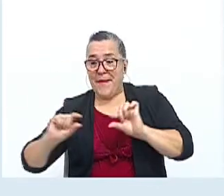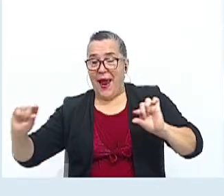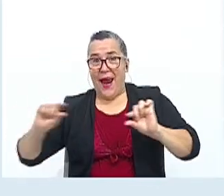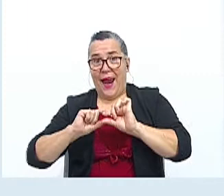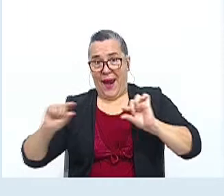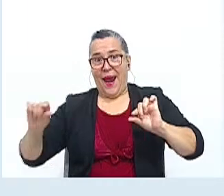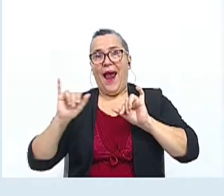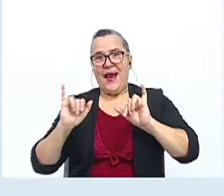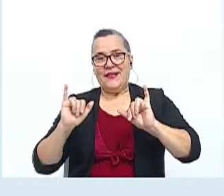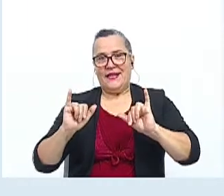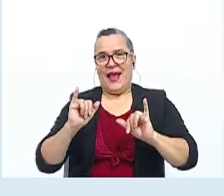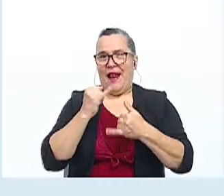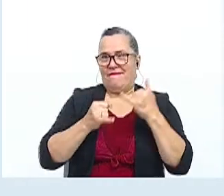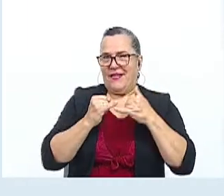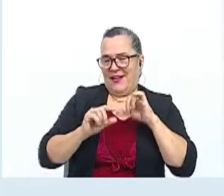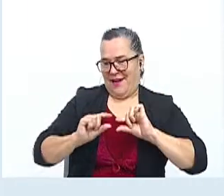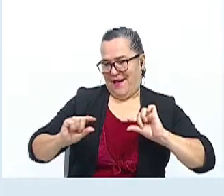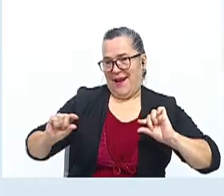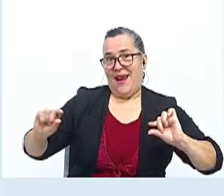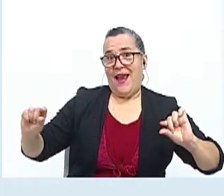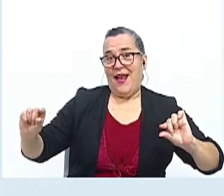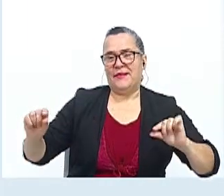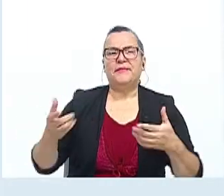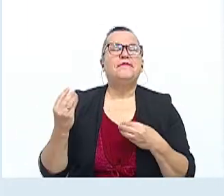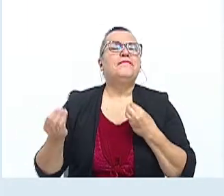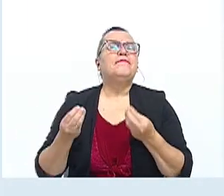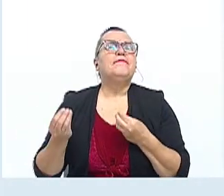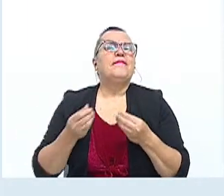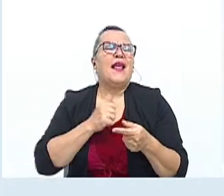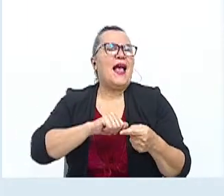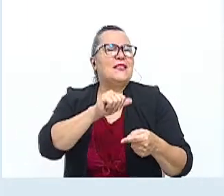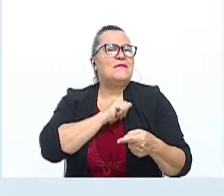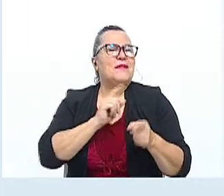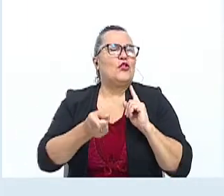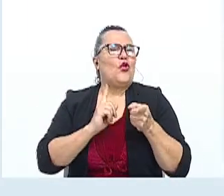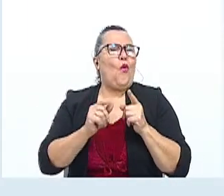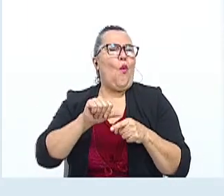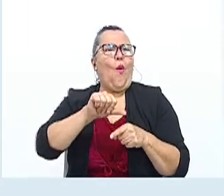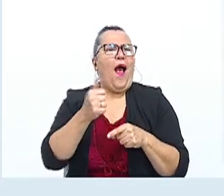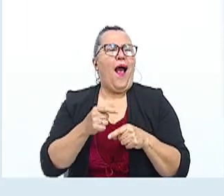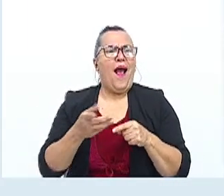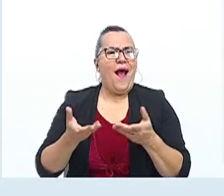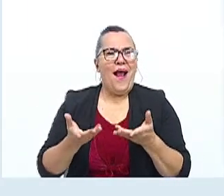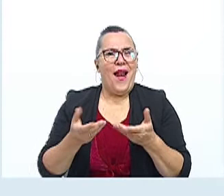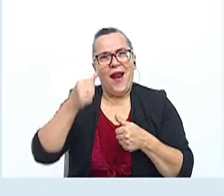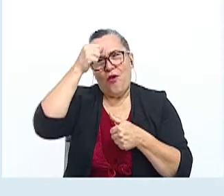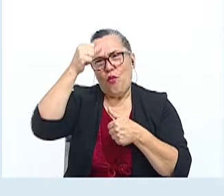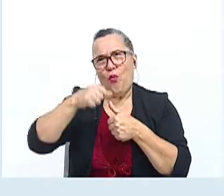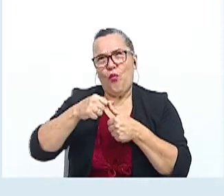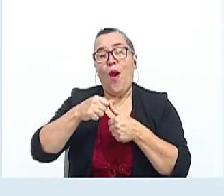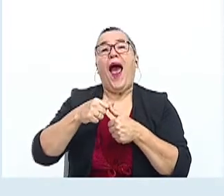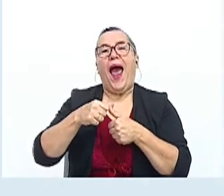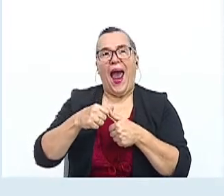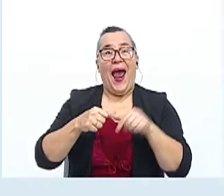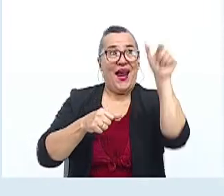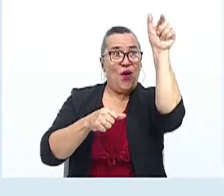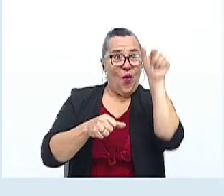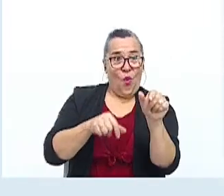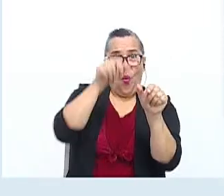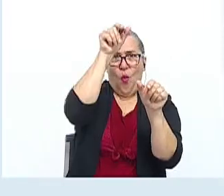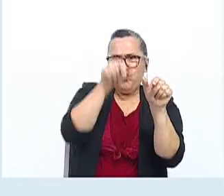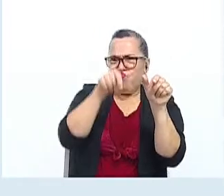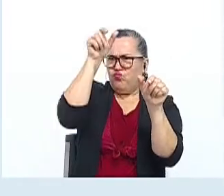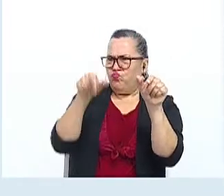tabla periódica. Muy bien. ¿Qué otro aspecto podemos recordar de la tabla periódica? Esas columnas verticales. ¿Cómo